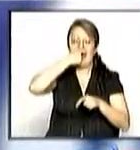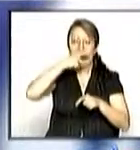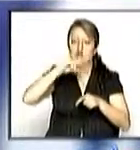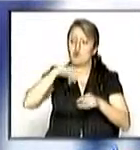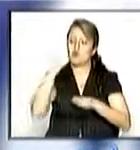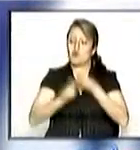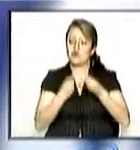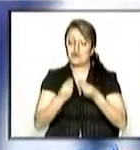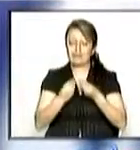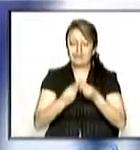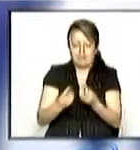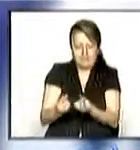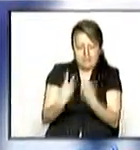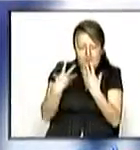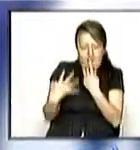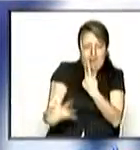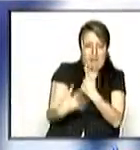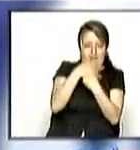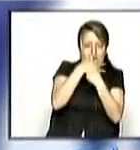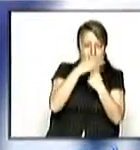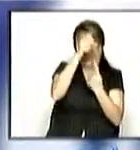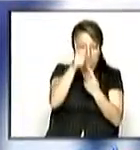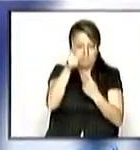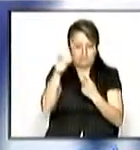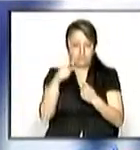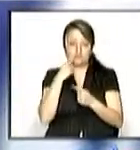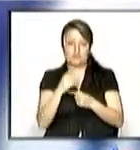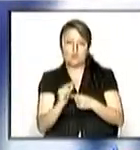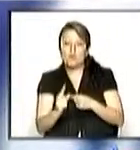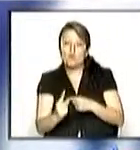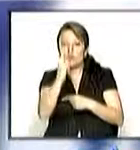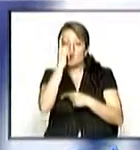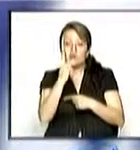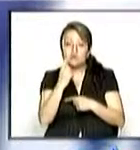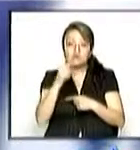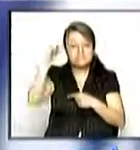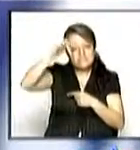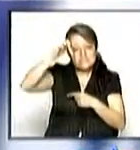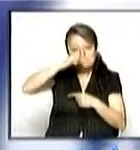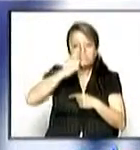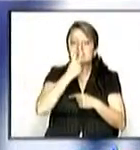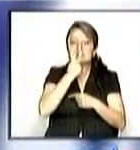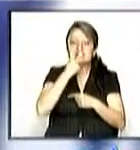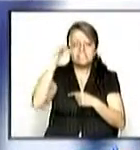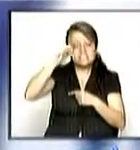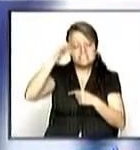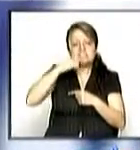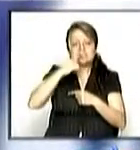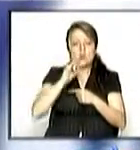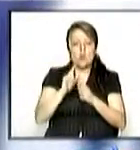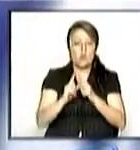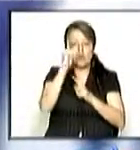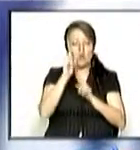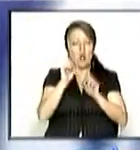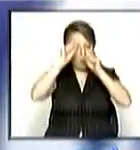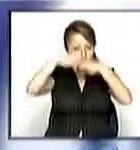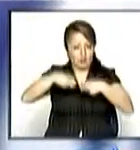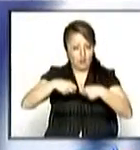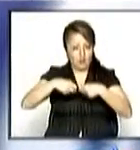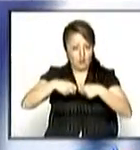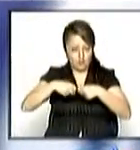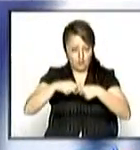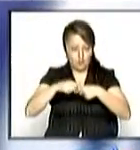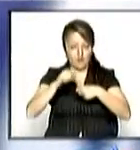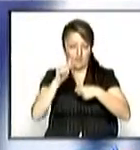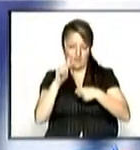generen toxicidad. En este momento el único metal que está aprobado por la FDA, que es